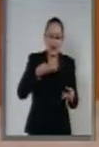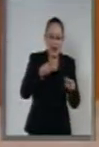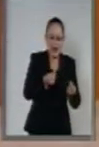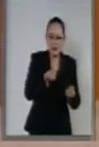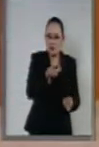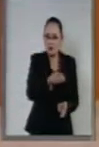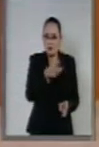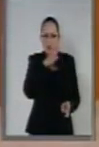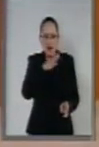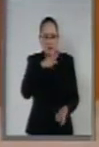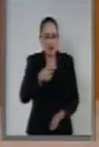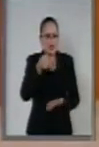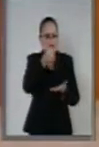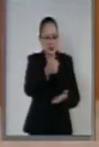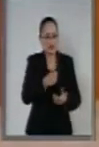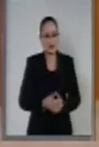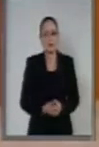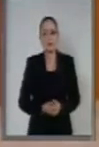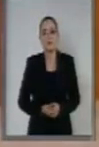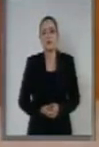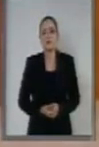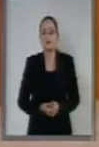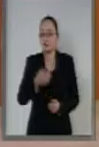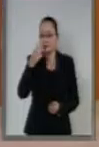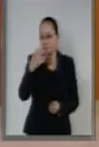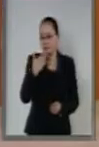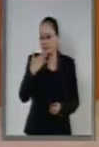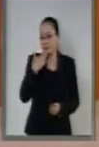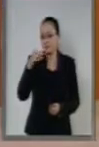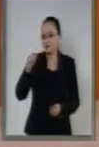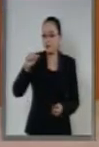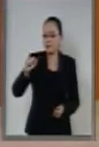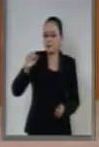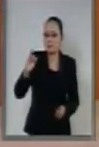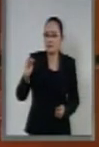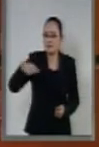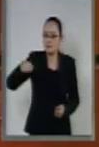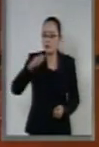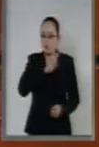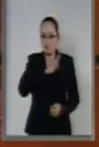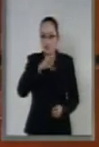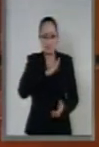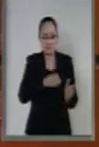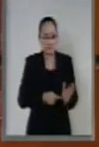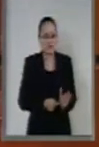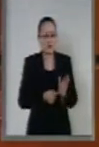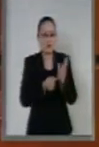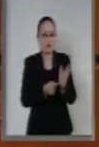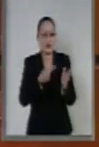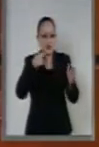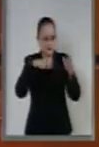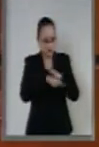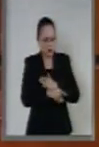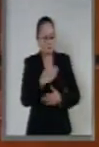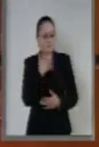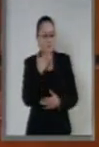recursos públicos qué bueno que la auditoría pueda presentar denuncias